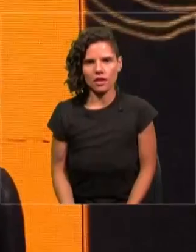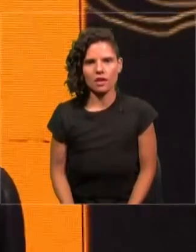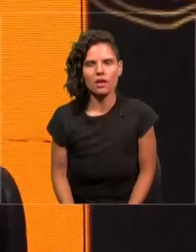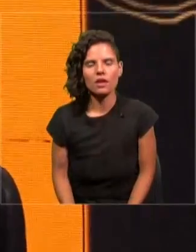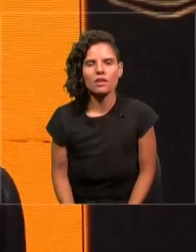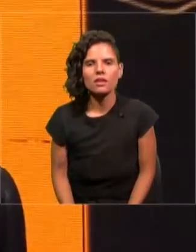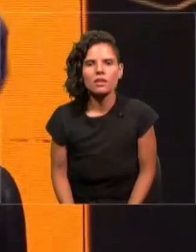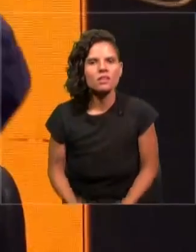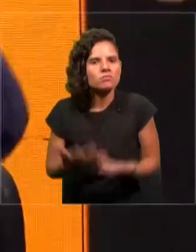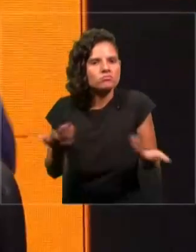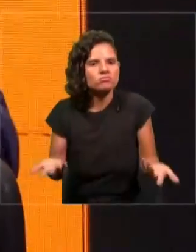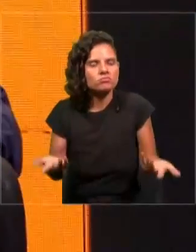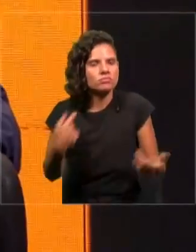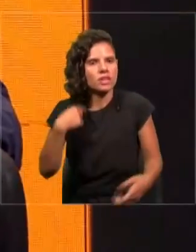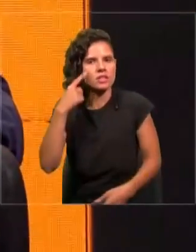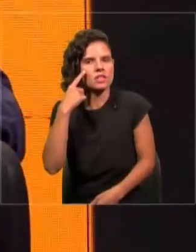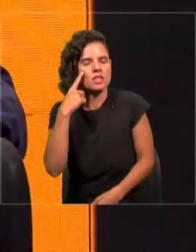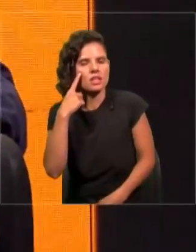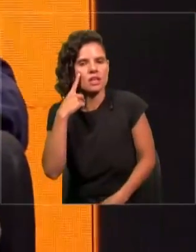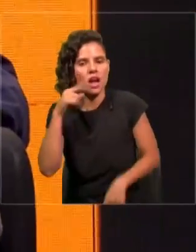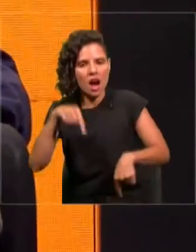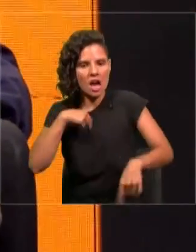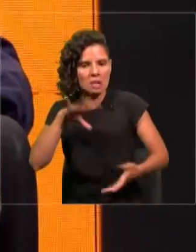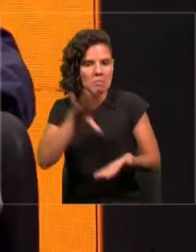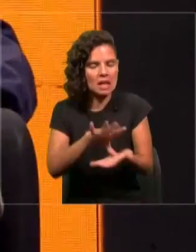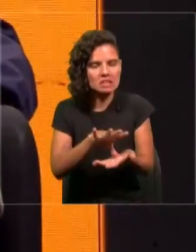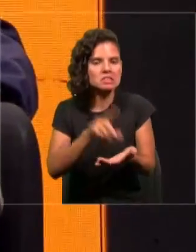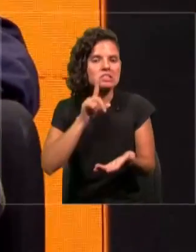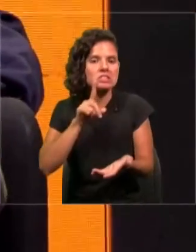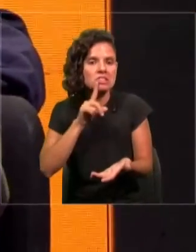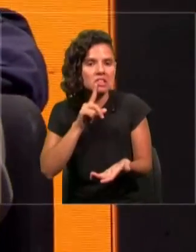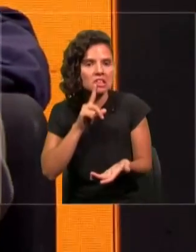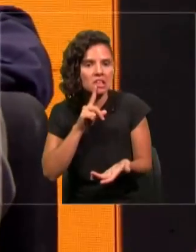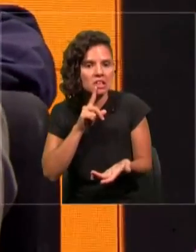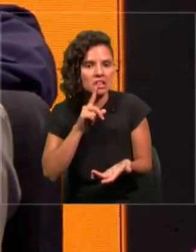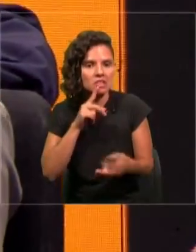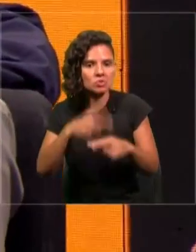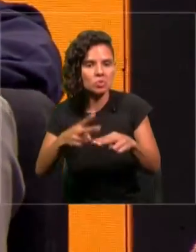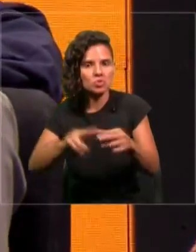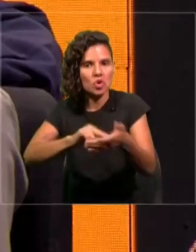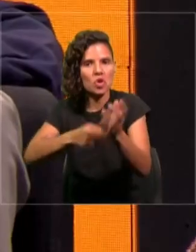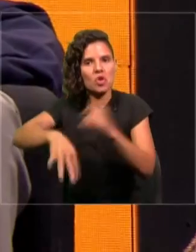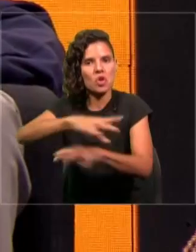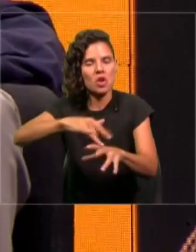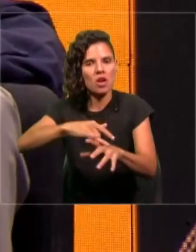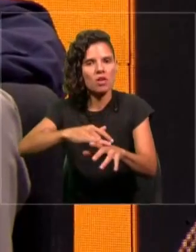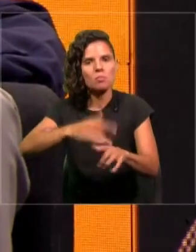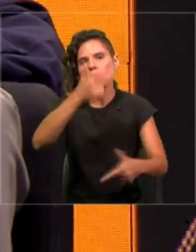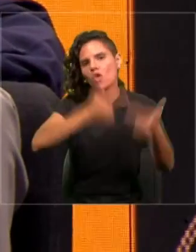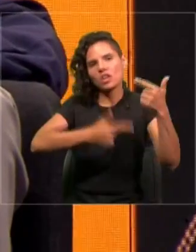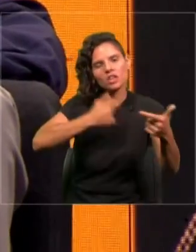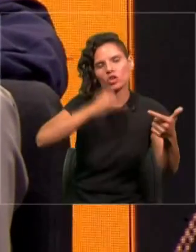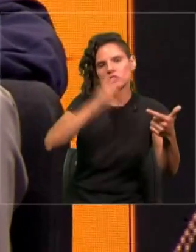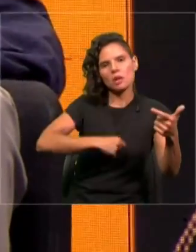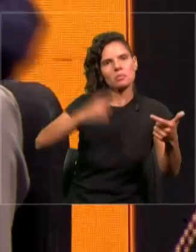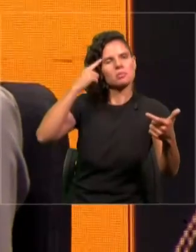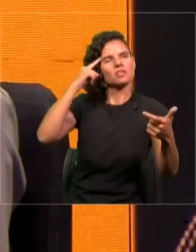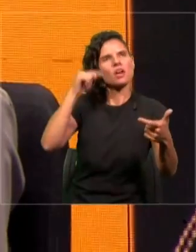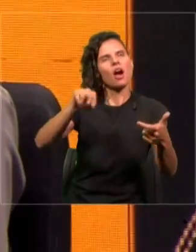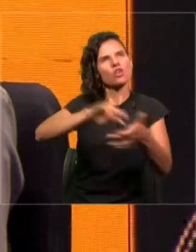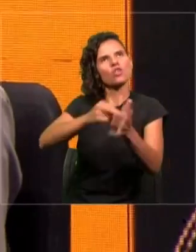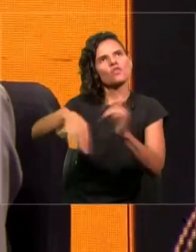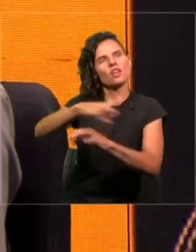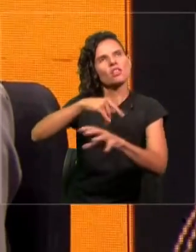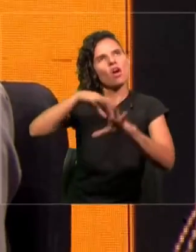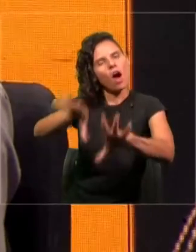Y claro, ¿quién resuelve conflicto en un país? O la clase política que se cree llamada a hacerlo siempre, porque ella